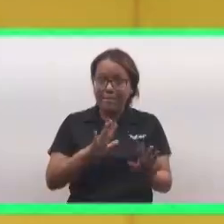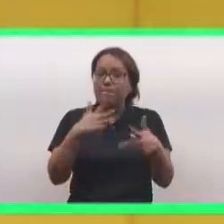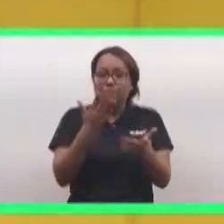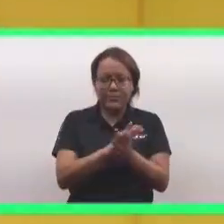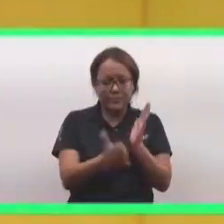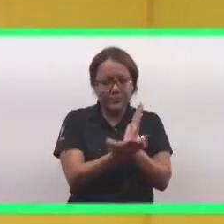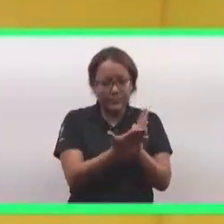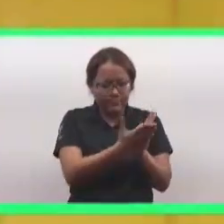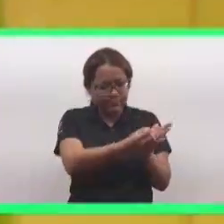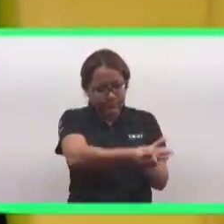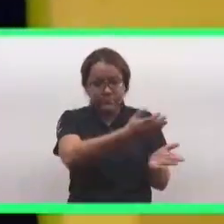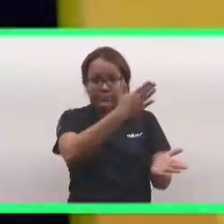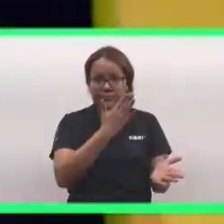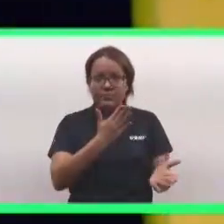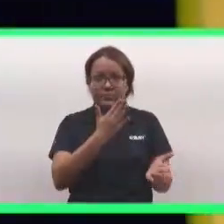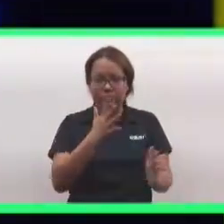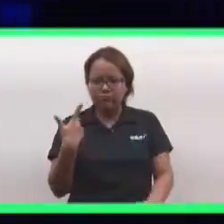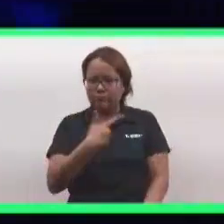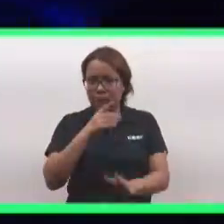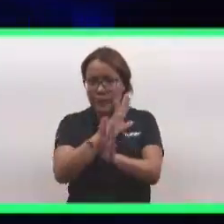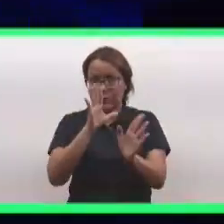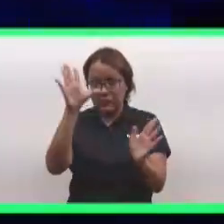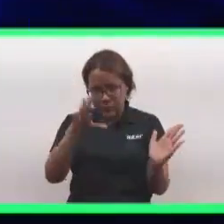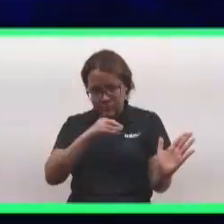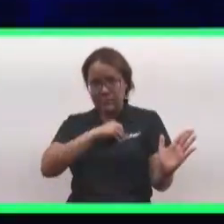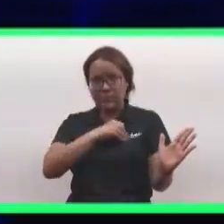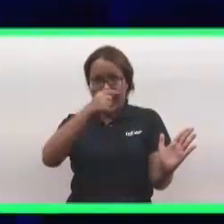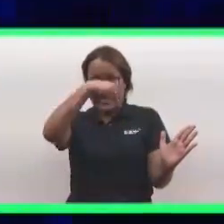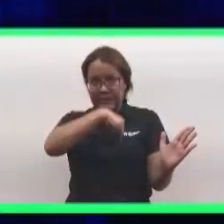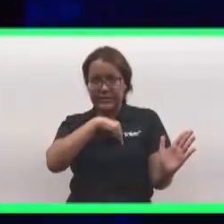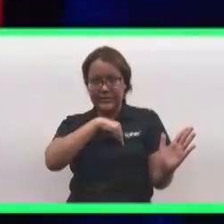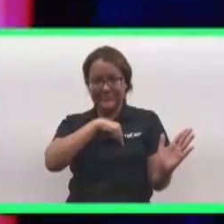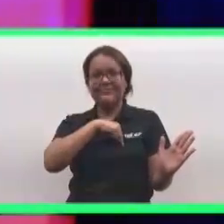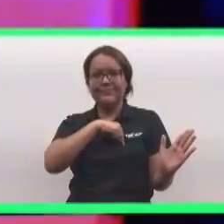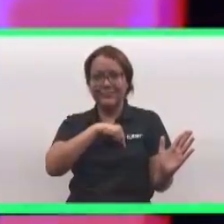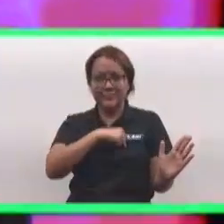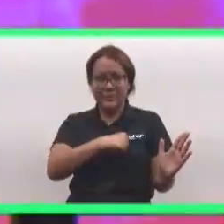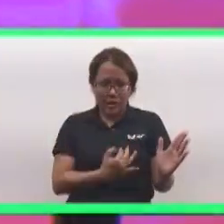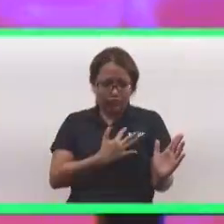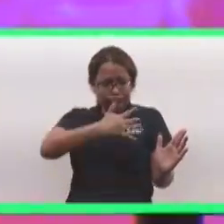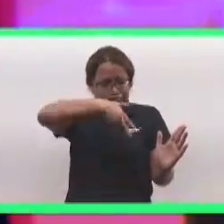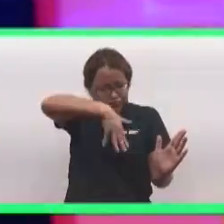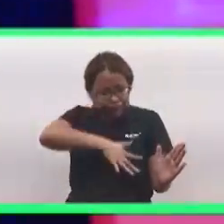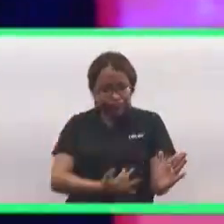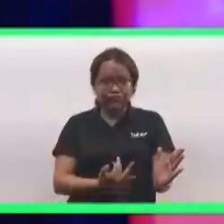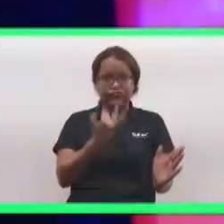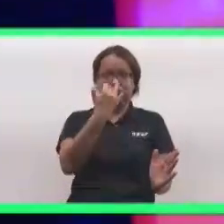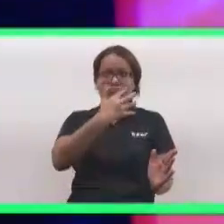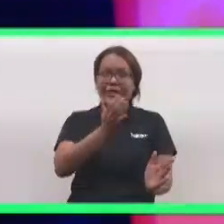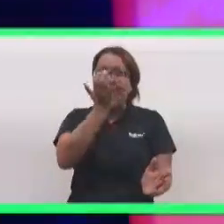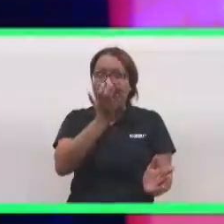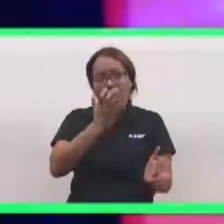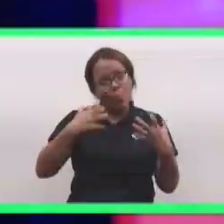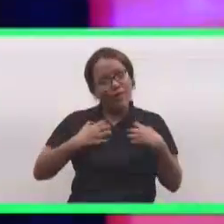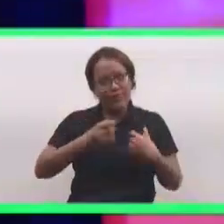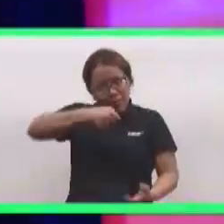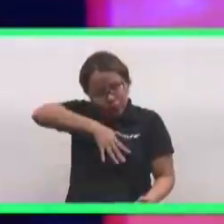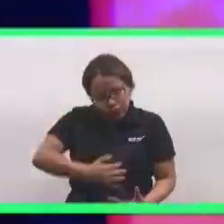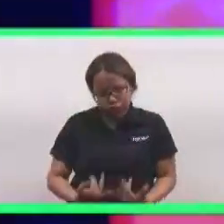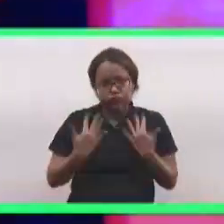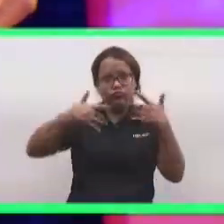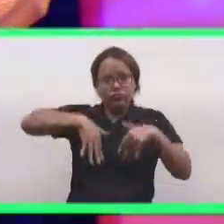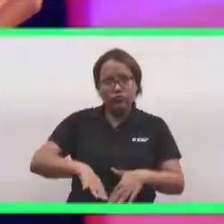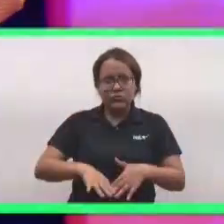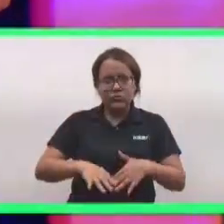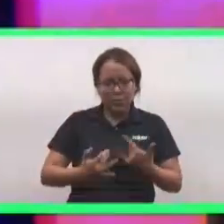palabra nos expresa que los que hemos nacido de nuevo, dentro de nosotros correrían ríos de agua viva. Entonces la pregunta es, ¿por qué